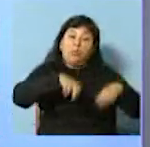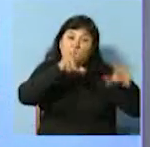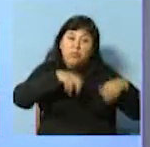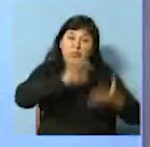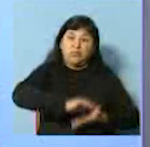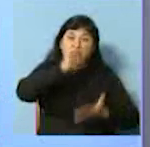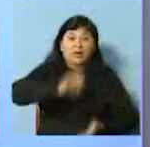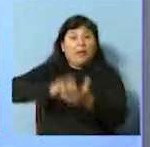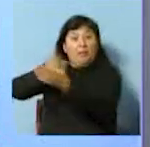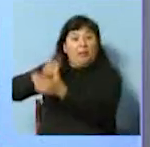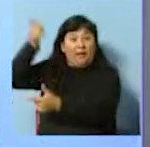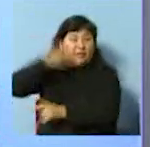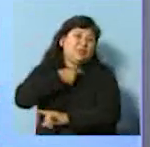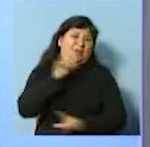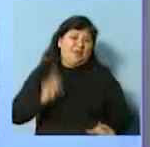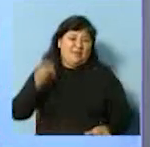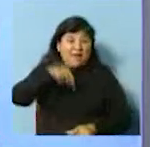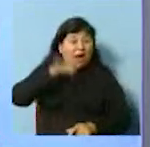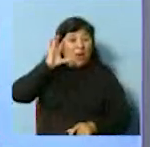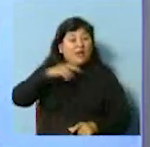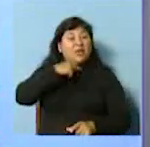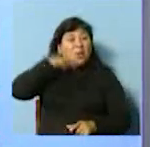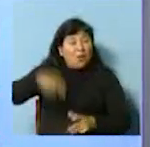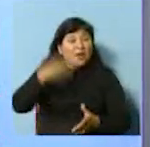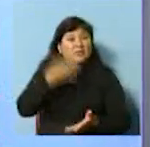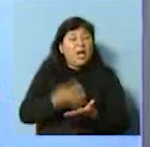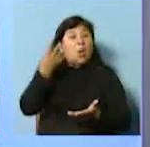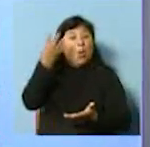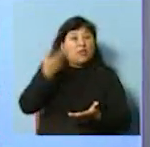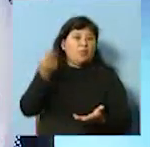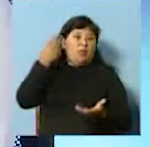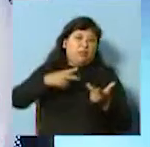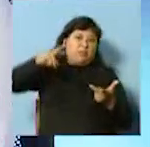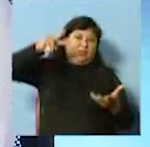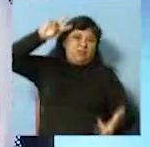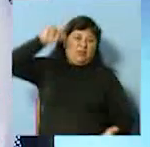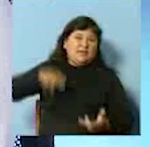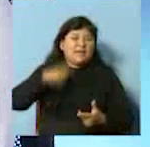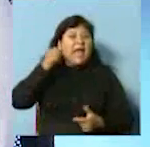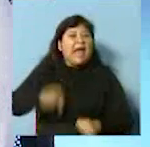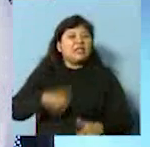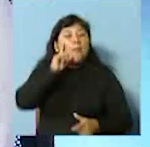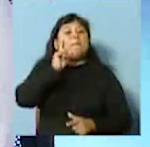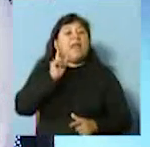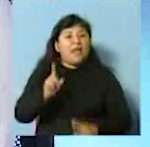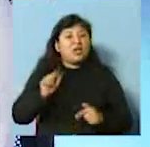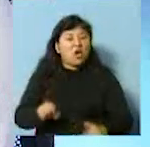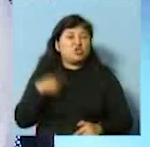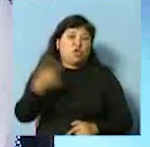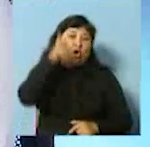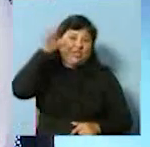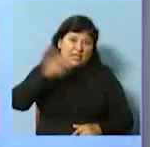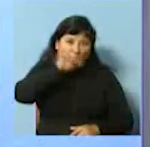se ha cuadriplicado la deuda en dólares y esto es muy peligroso porque ponen una fragilidad extrema el 80% del presupuesto de jujuy